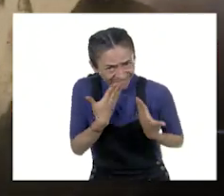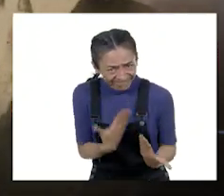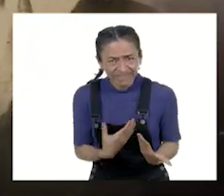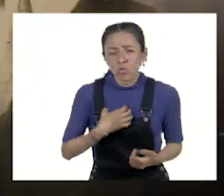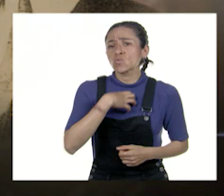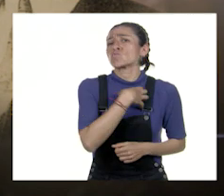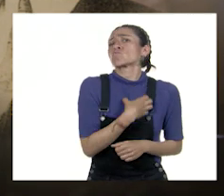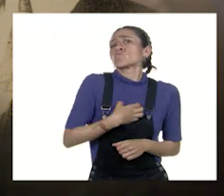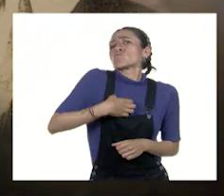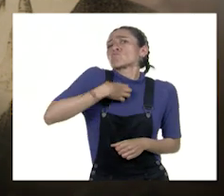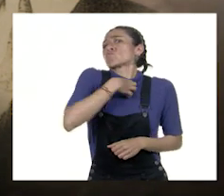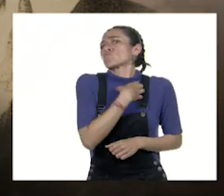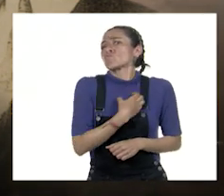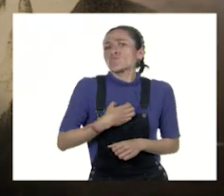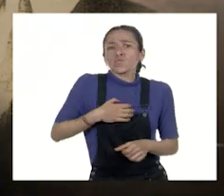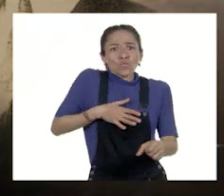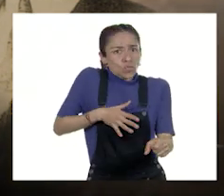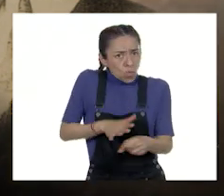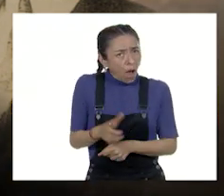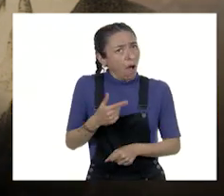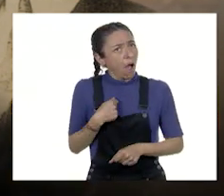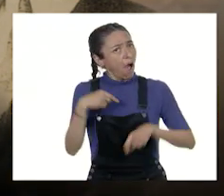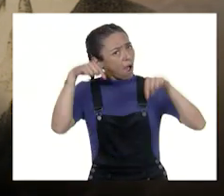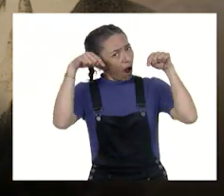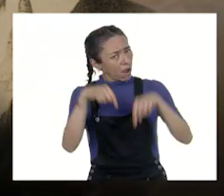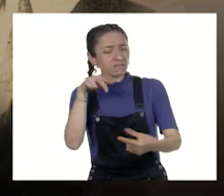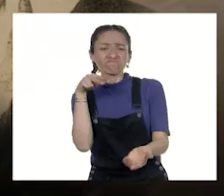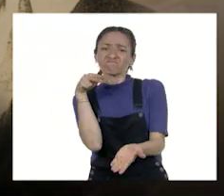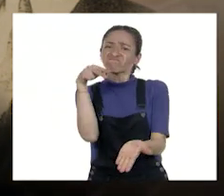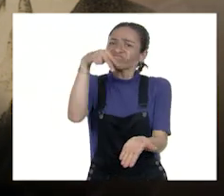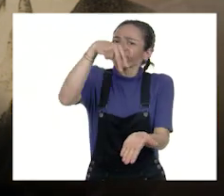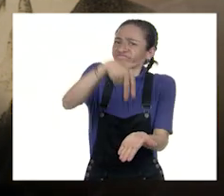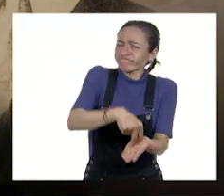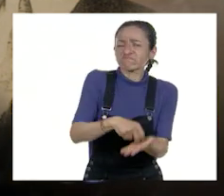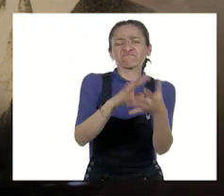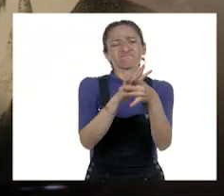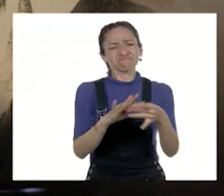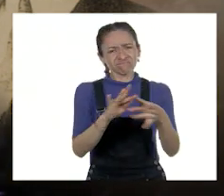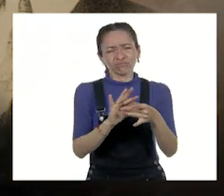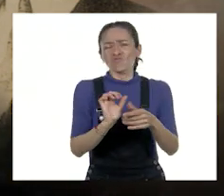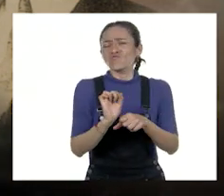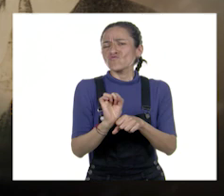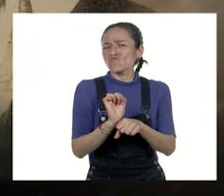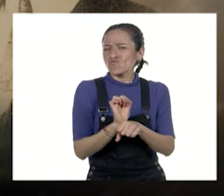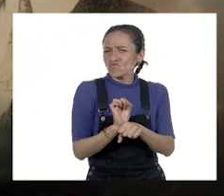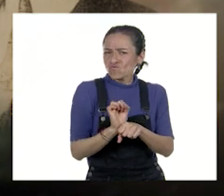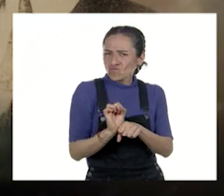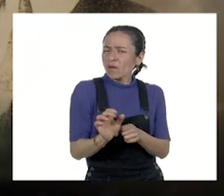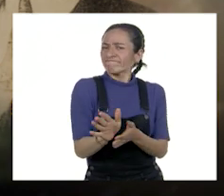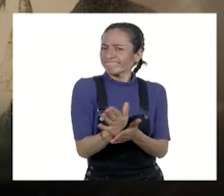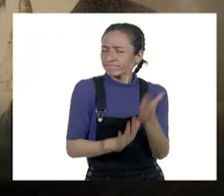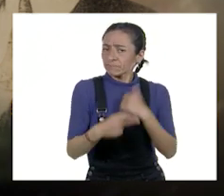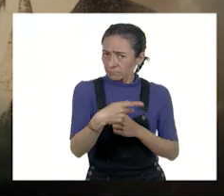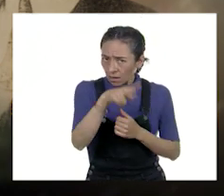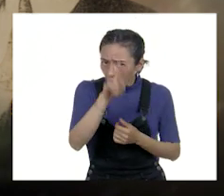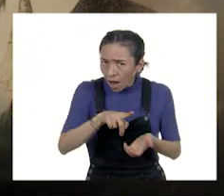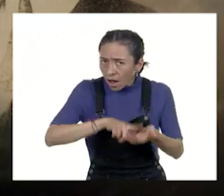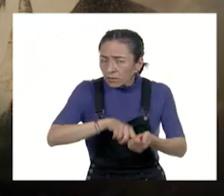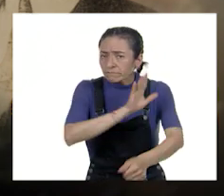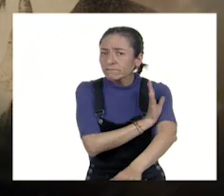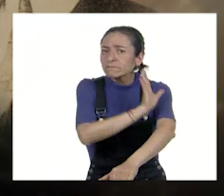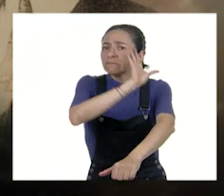que experimento al hacer oír aquí mi palabra sencilla y modesta, pero plena de sinceridad y llena